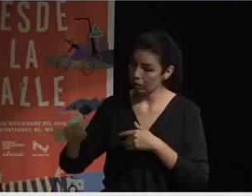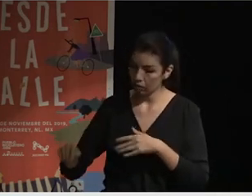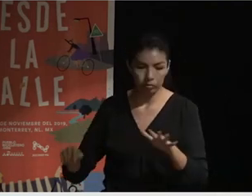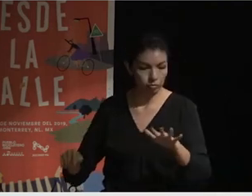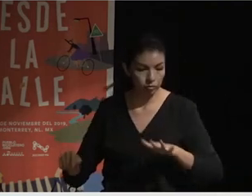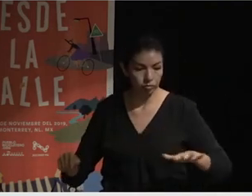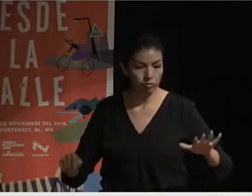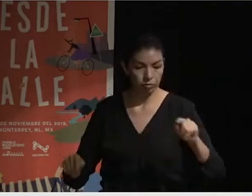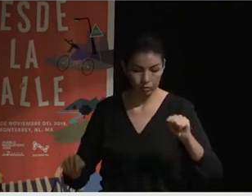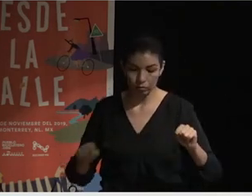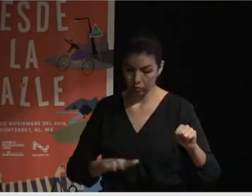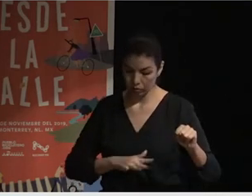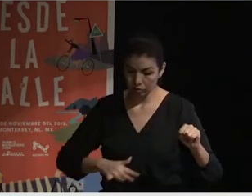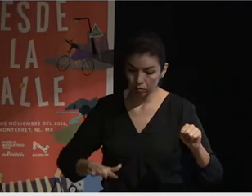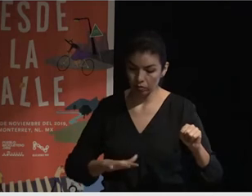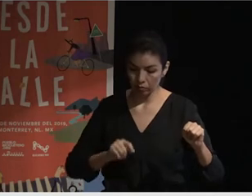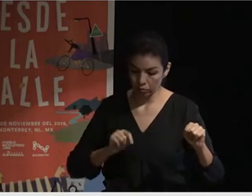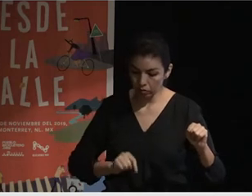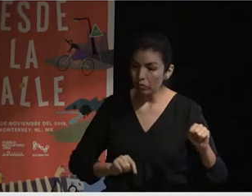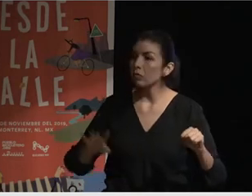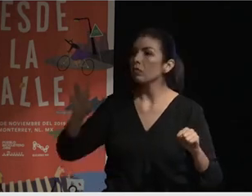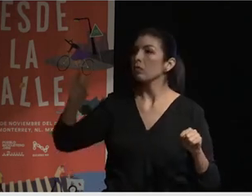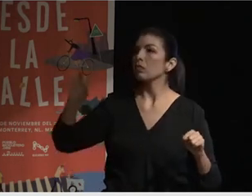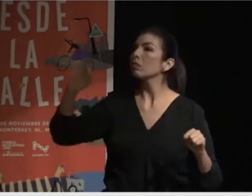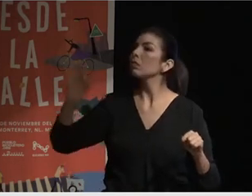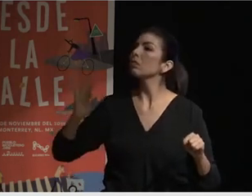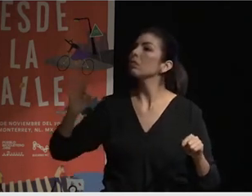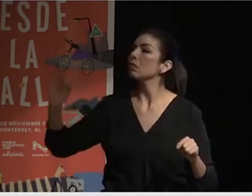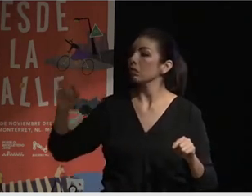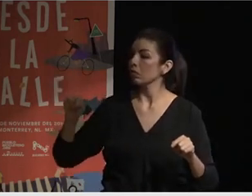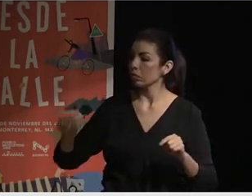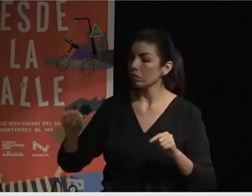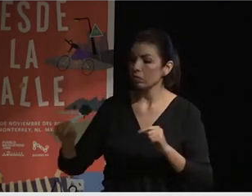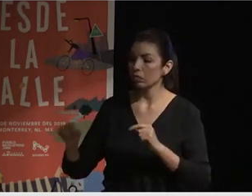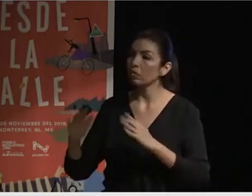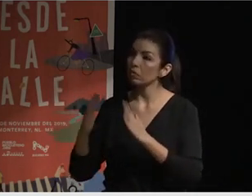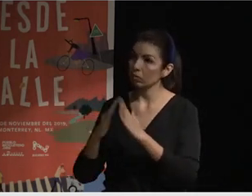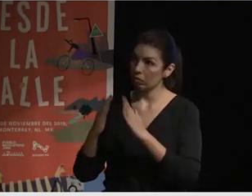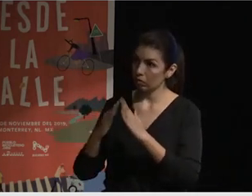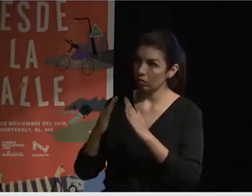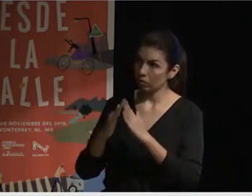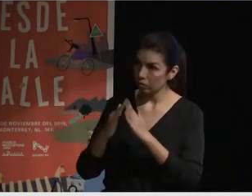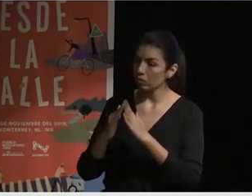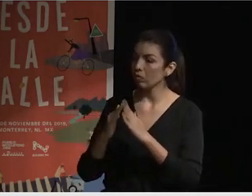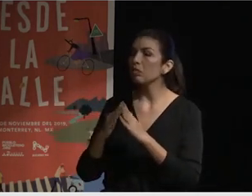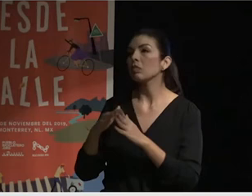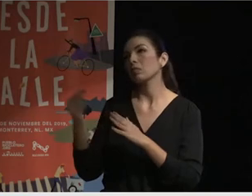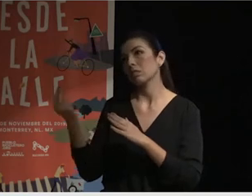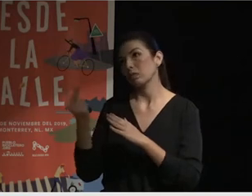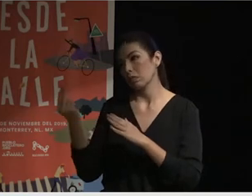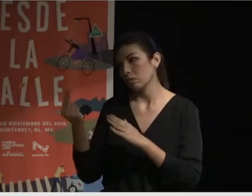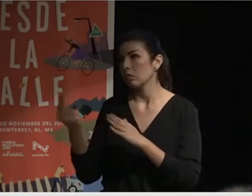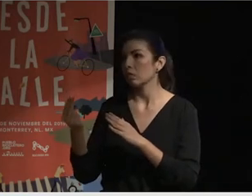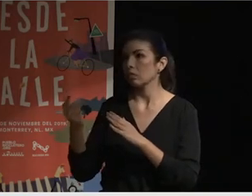ciclovías, todas esas cosas, 30% de los desarrollos que se hagan ahí, inmobiliarios, tienen que ser sociales, es decir, a